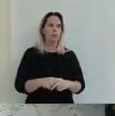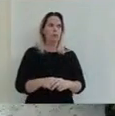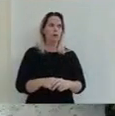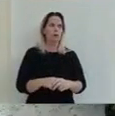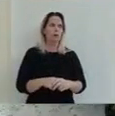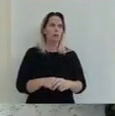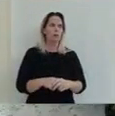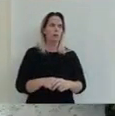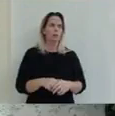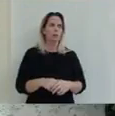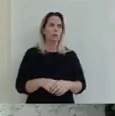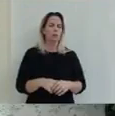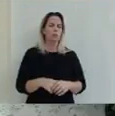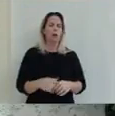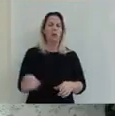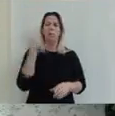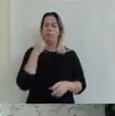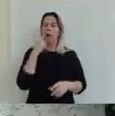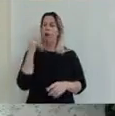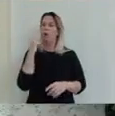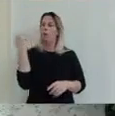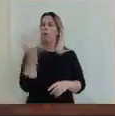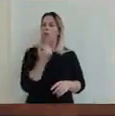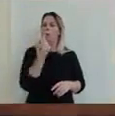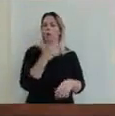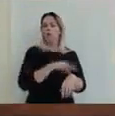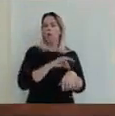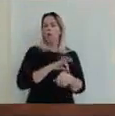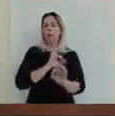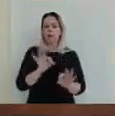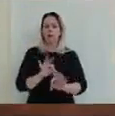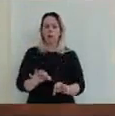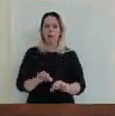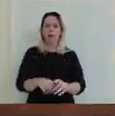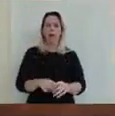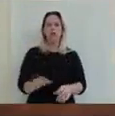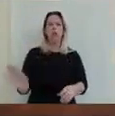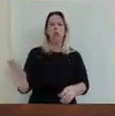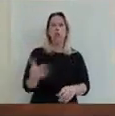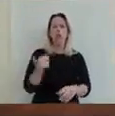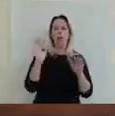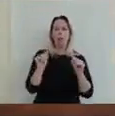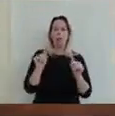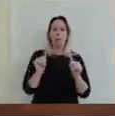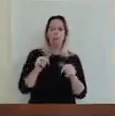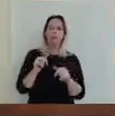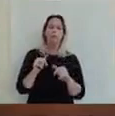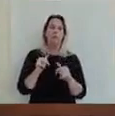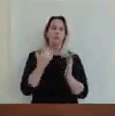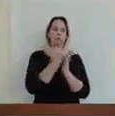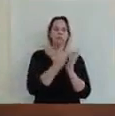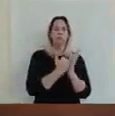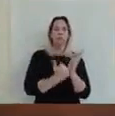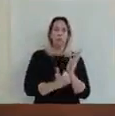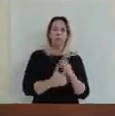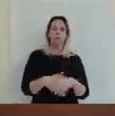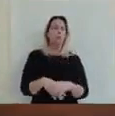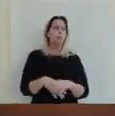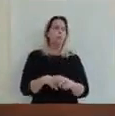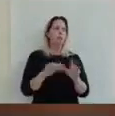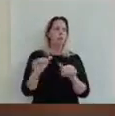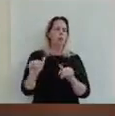de semejante nota, y encima toda la misma nota tienen todos los funcionarios municipales, como si fuera que había una orden de atacar al hospital.